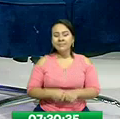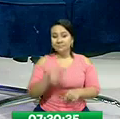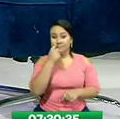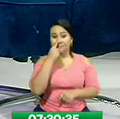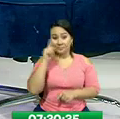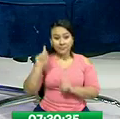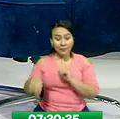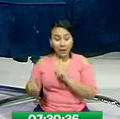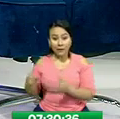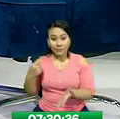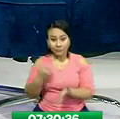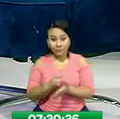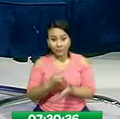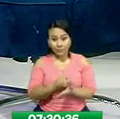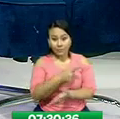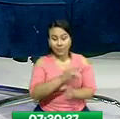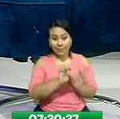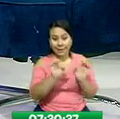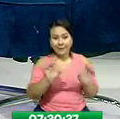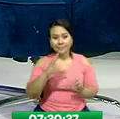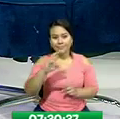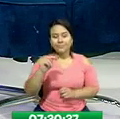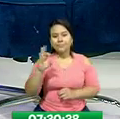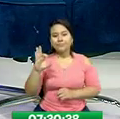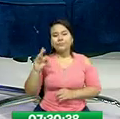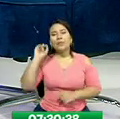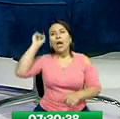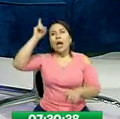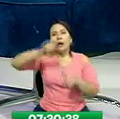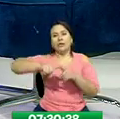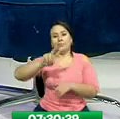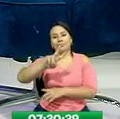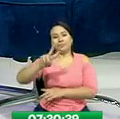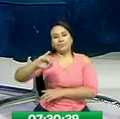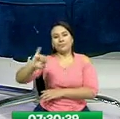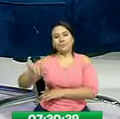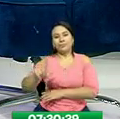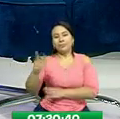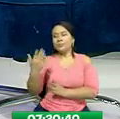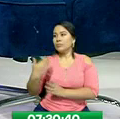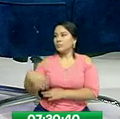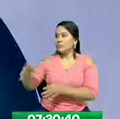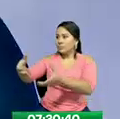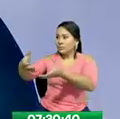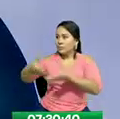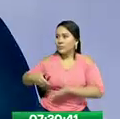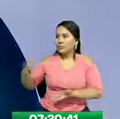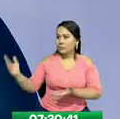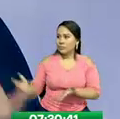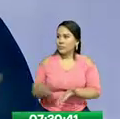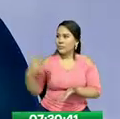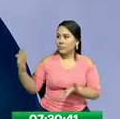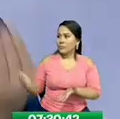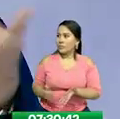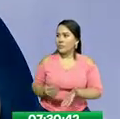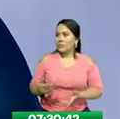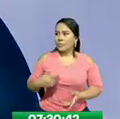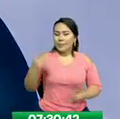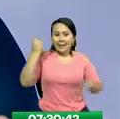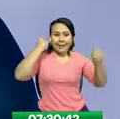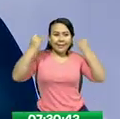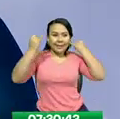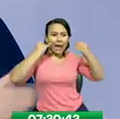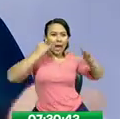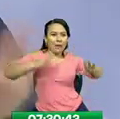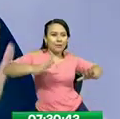ya? En este momento, hasta el 22 de julio, vamos a terminar de recibir las contrapropuestas o